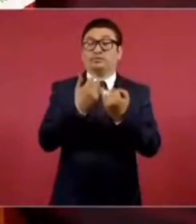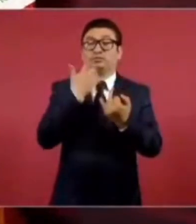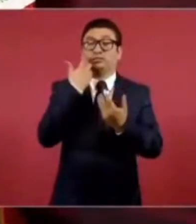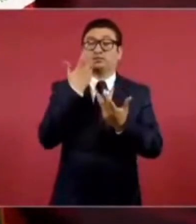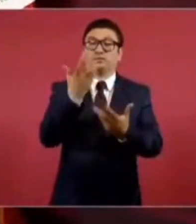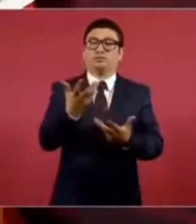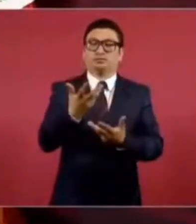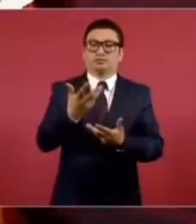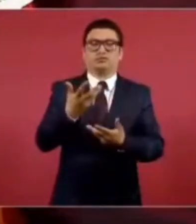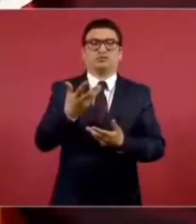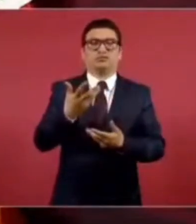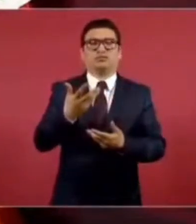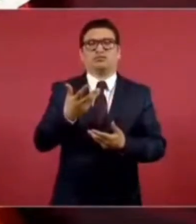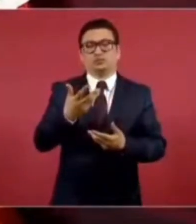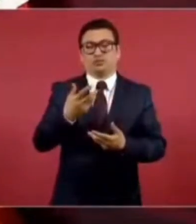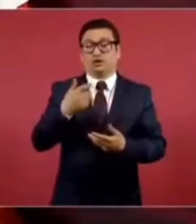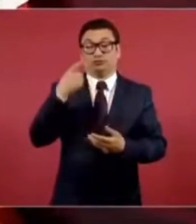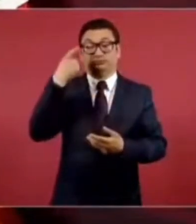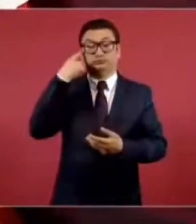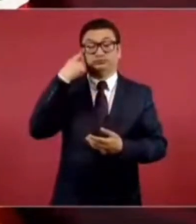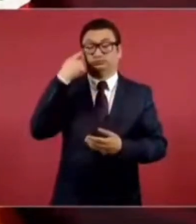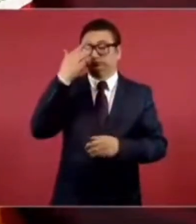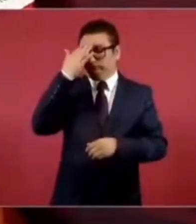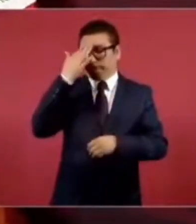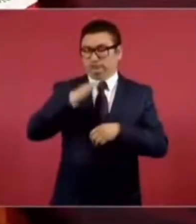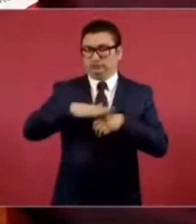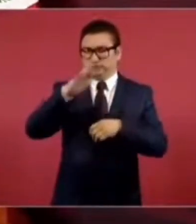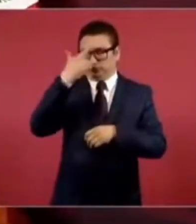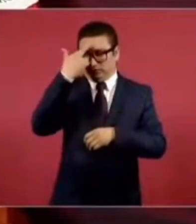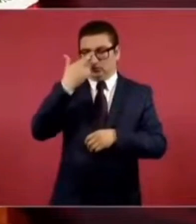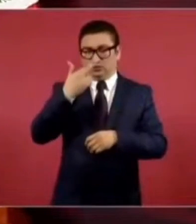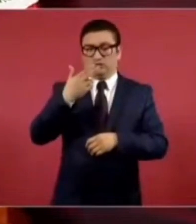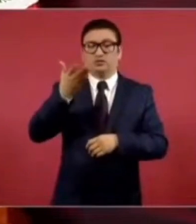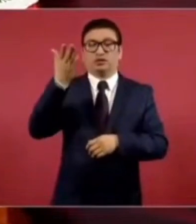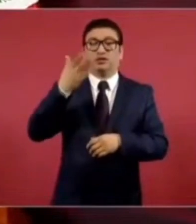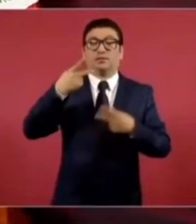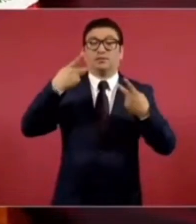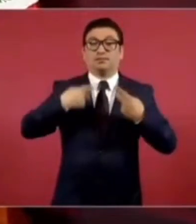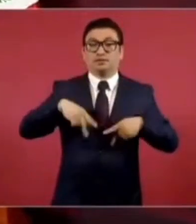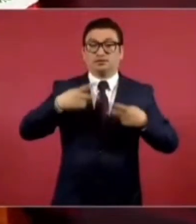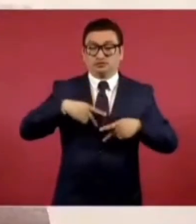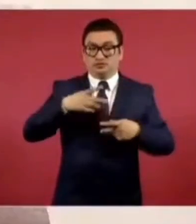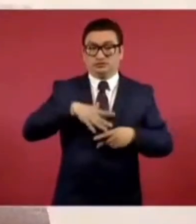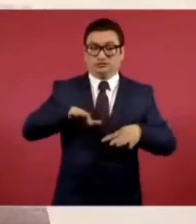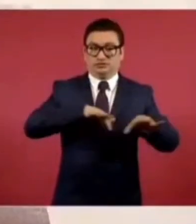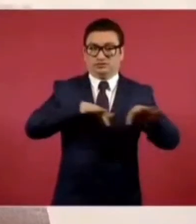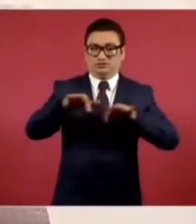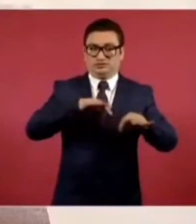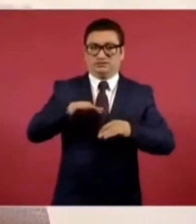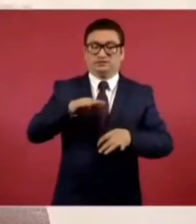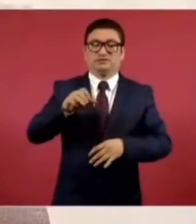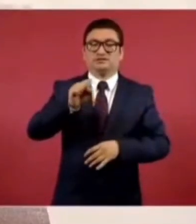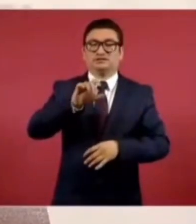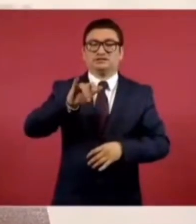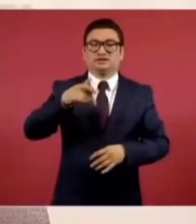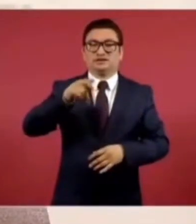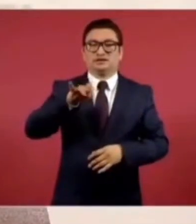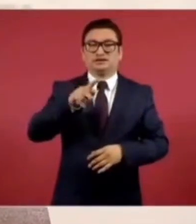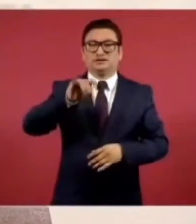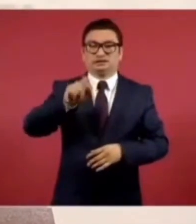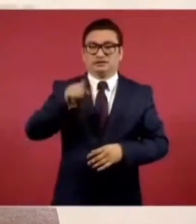Qué bien que me acuerdo de que los jornaleros de San Quintín que están inscritos en el seguro